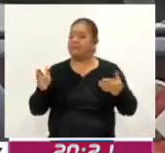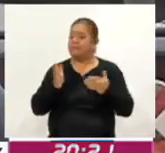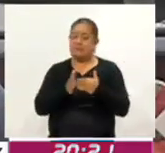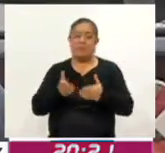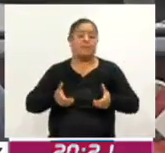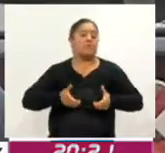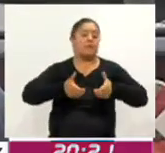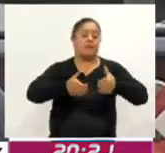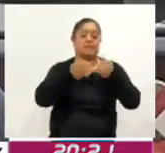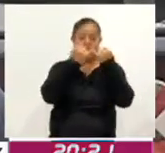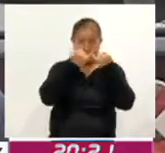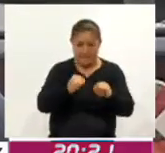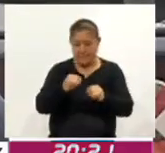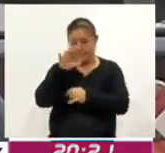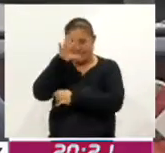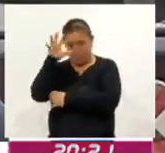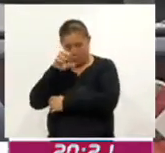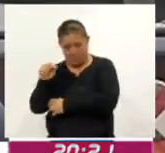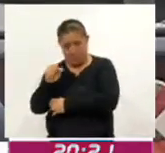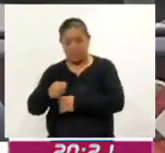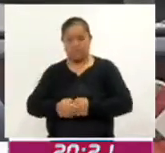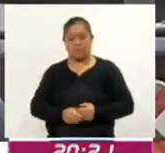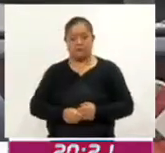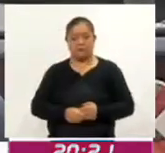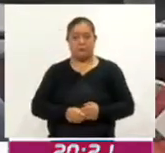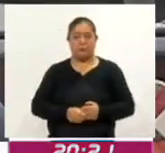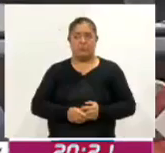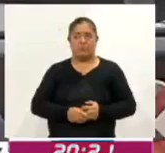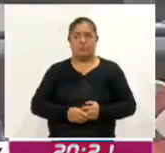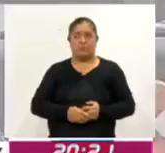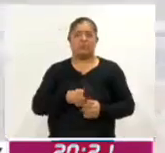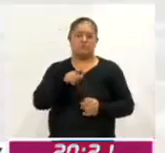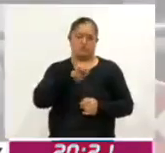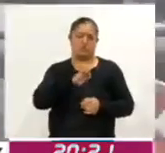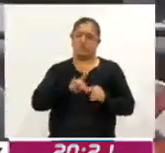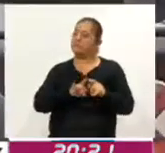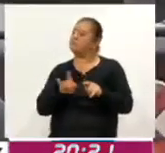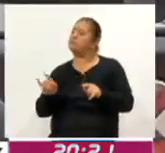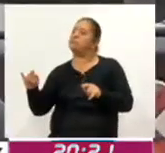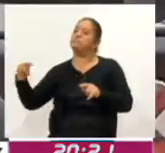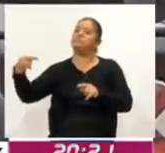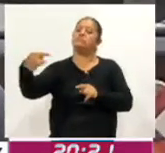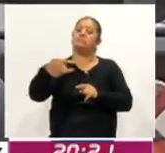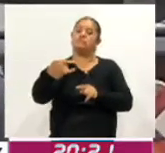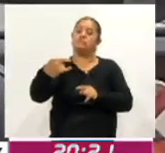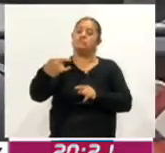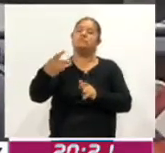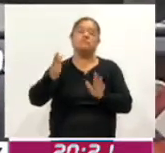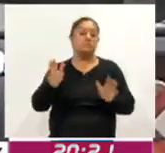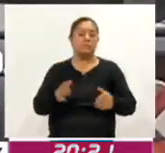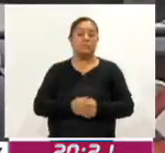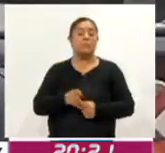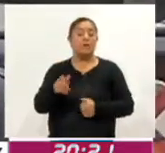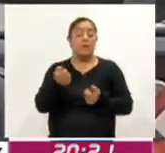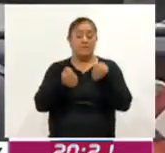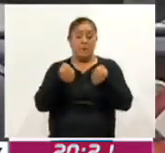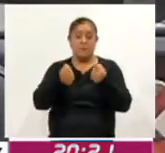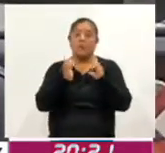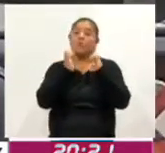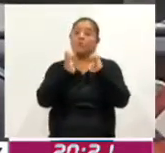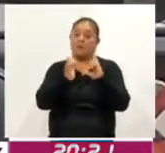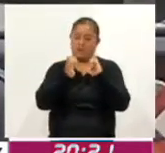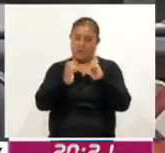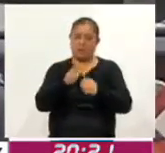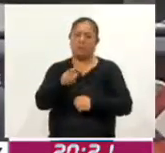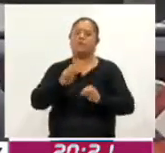Independencia y Morelos, y agarrar rutas alternas. Pues conducir con precaución y tener